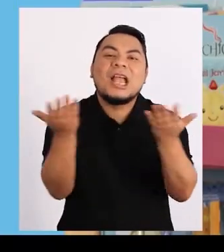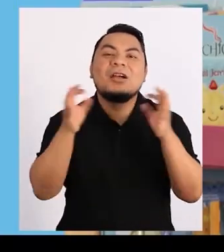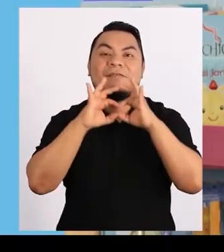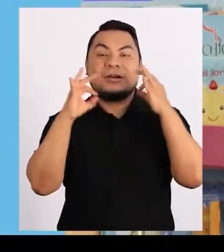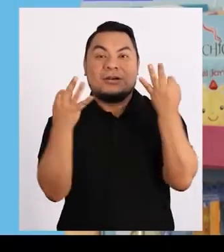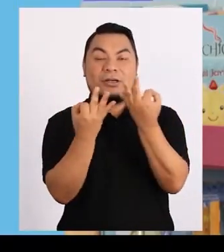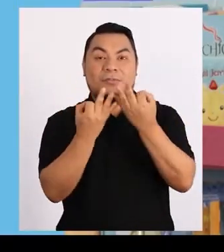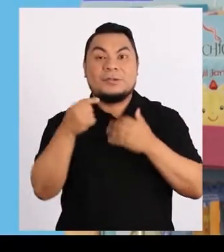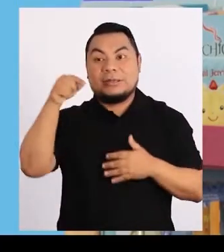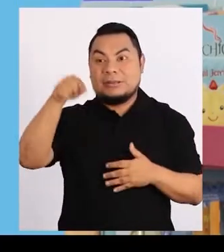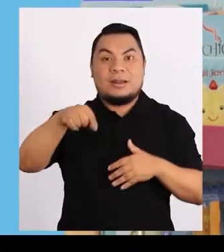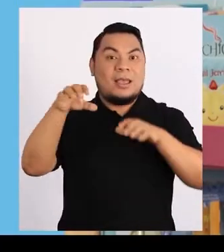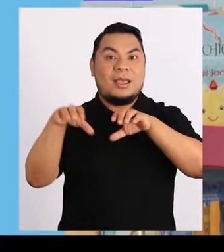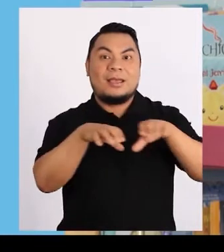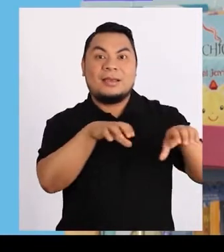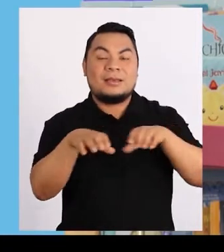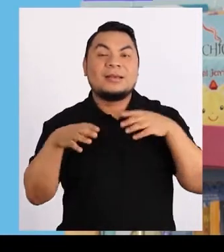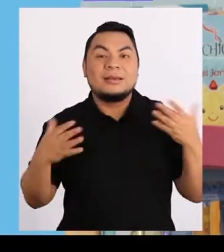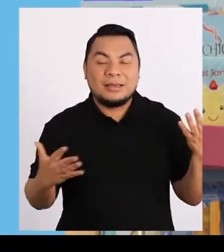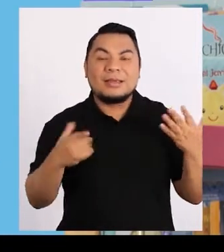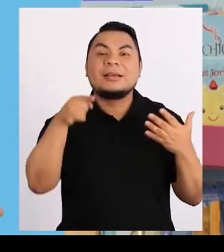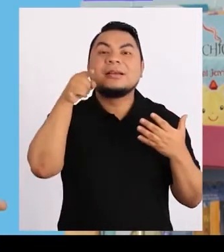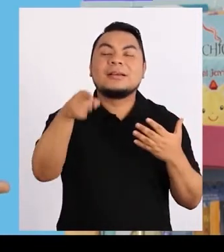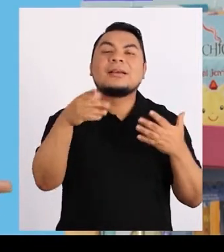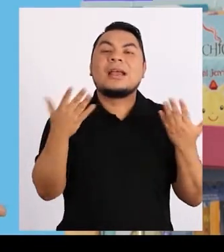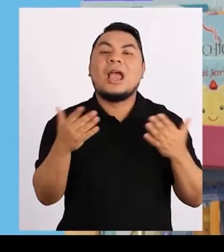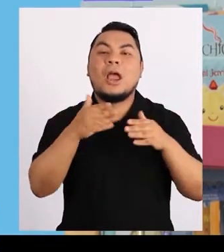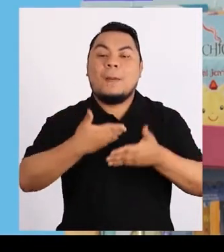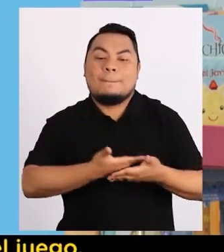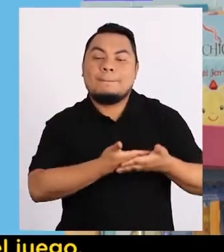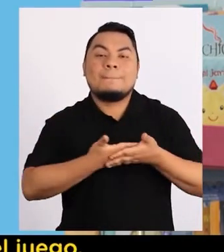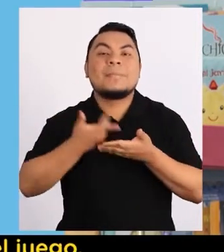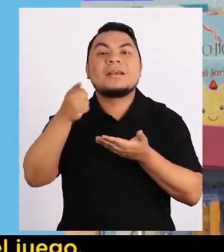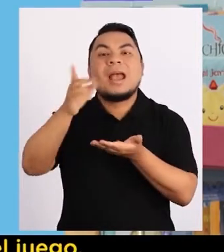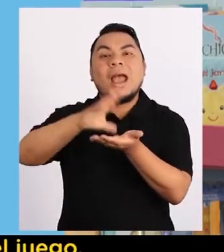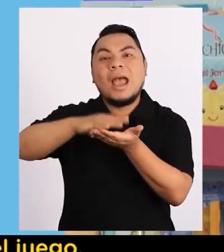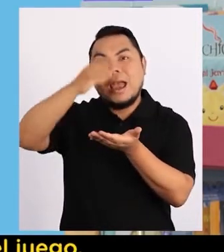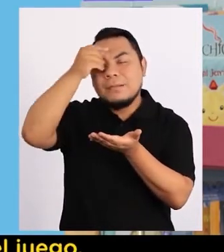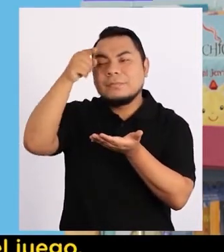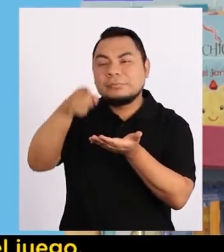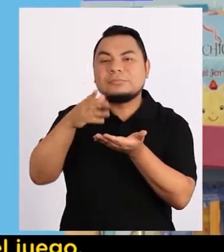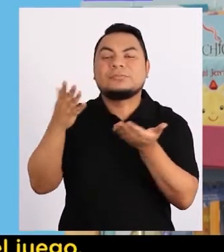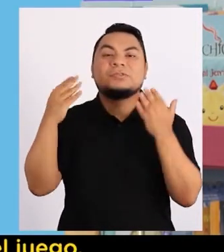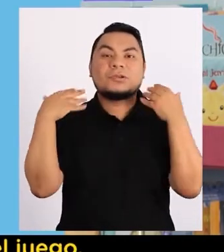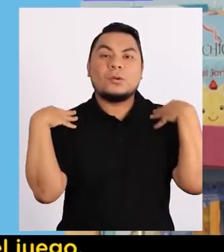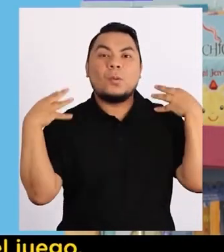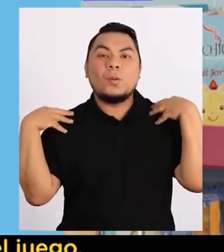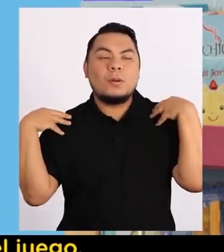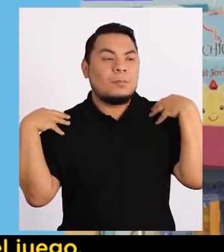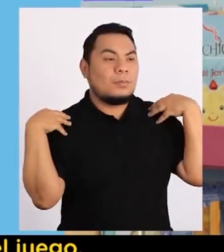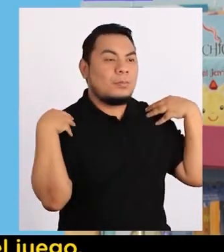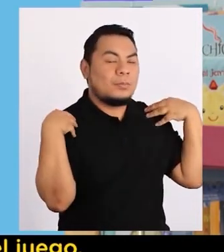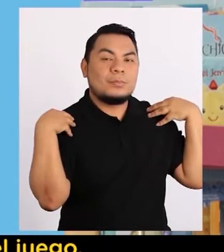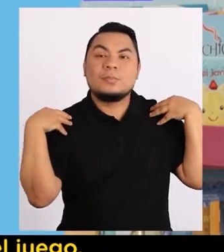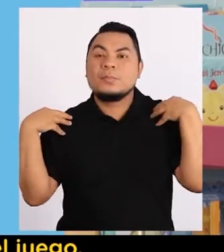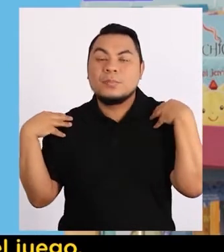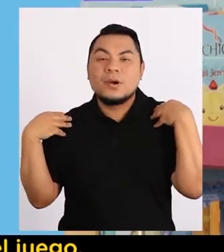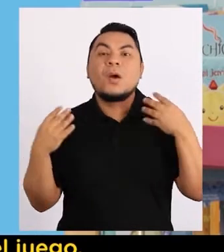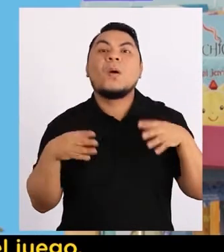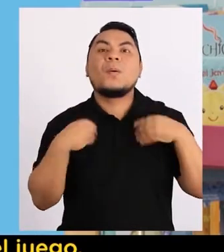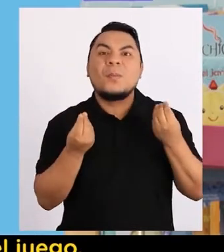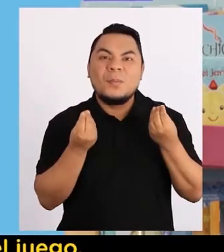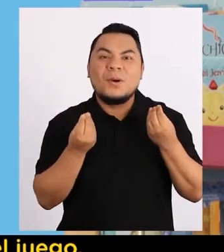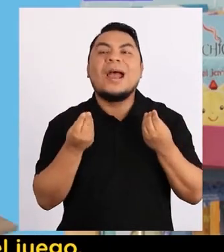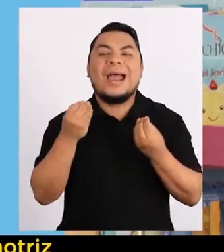Queridas familias, con esta actividad, la o el bebé aprenderá a girar su cuerpo mediante